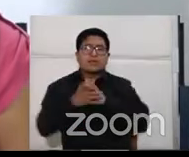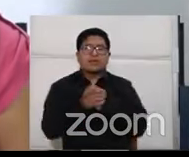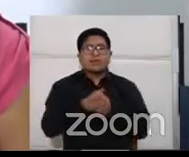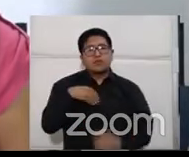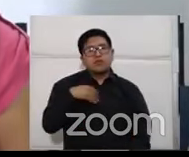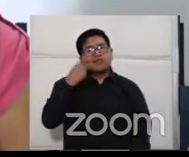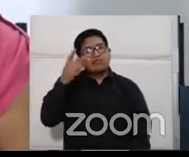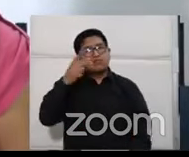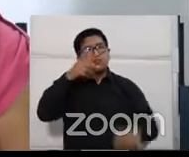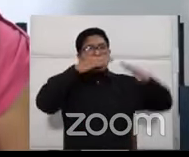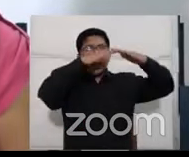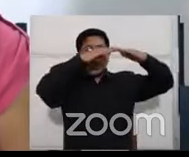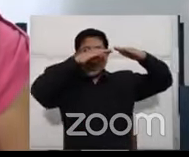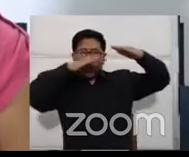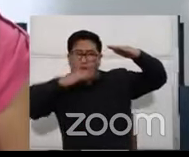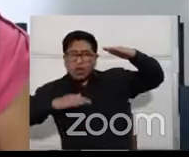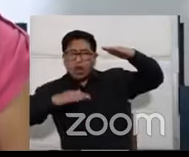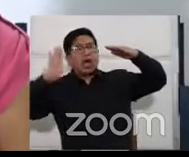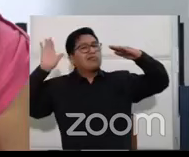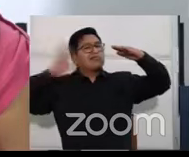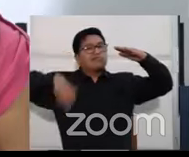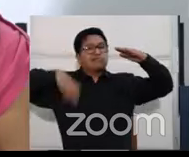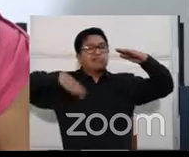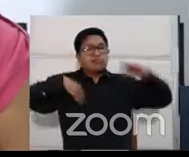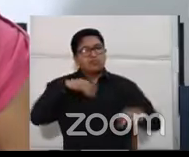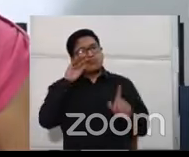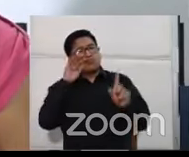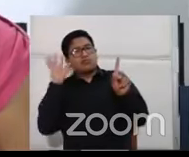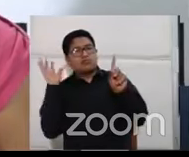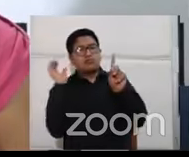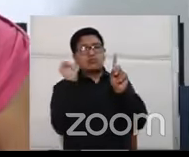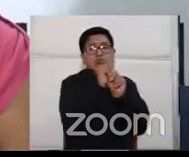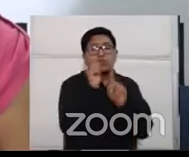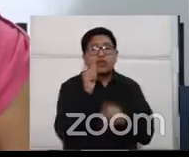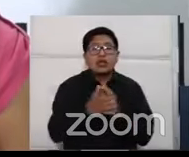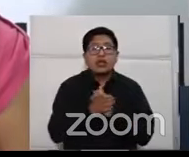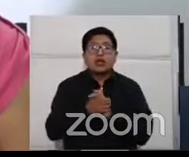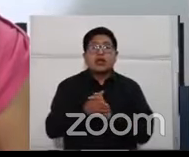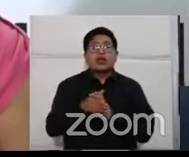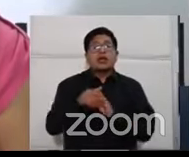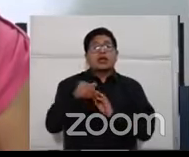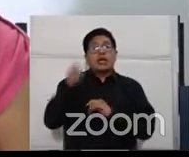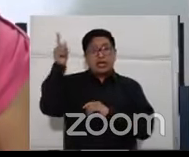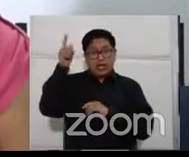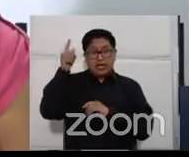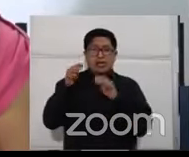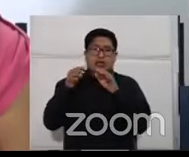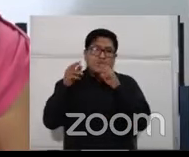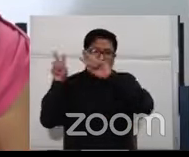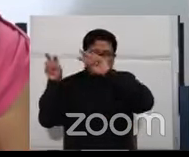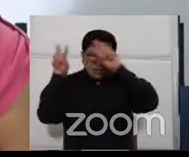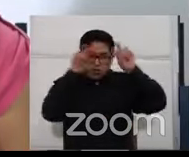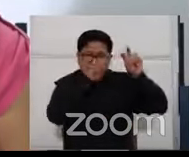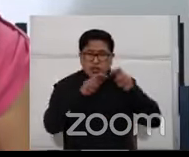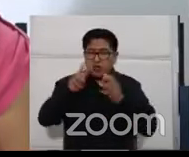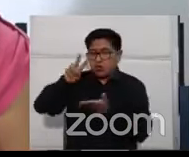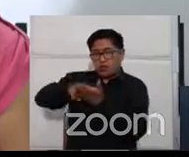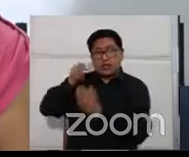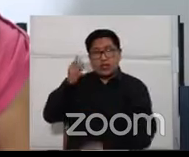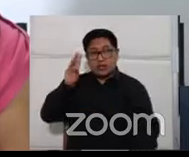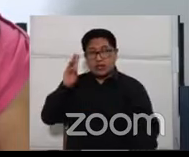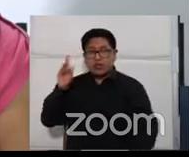disminución del trabajo infantil se puede advertir que incluso elena señala que entre el 2016 y 2019